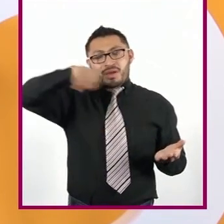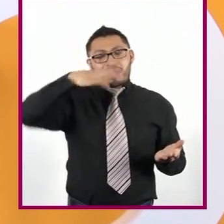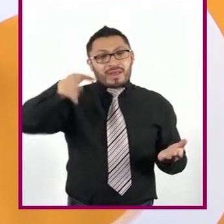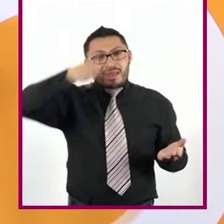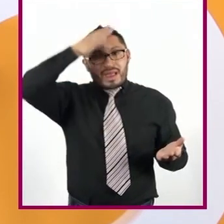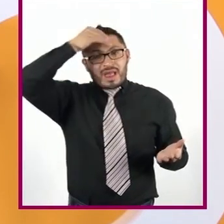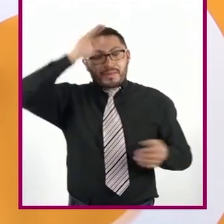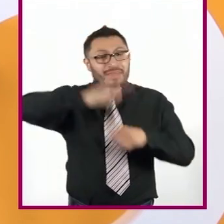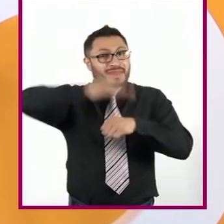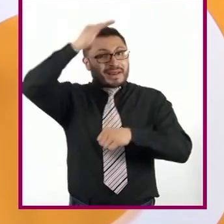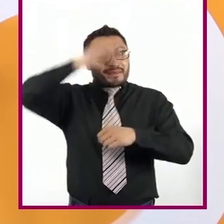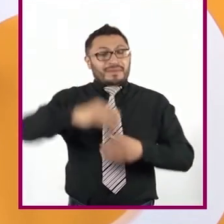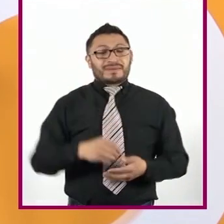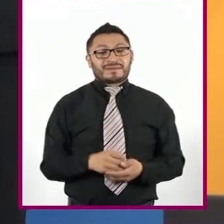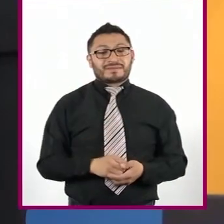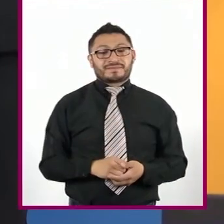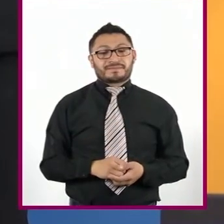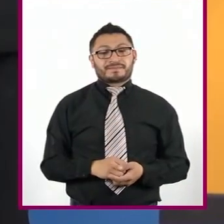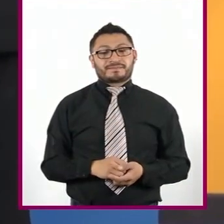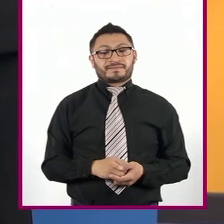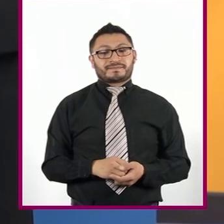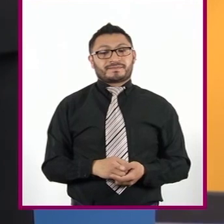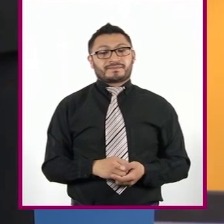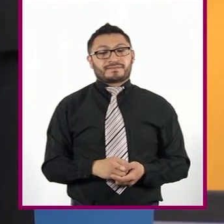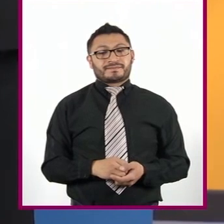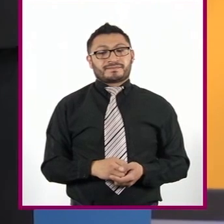enriquecer su conocimiento.